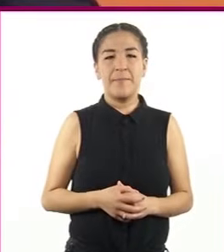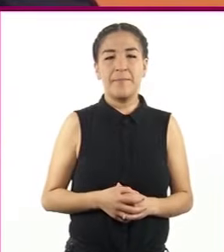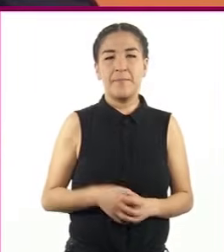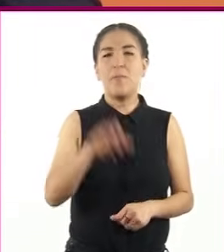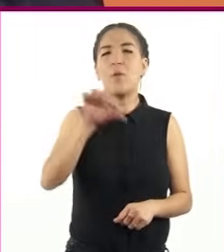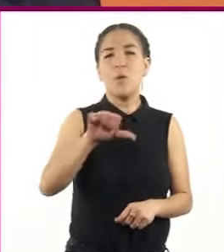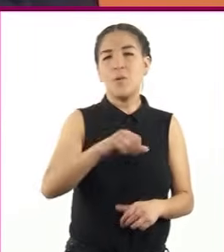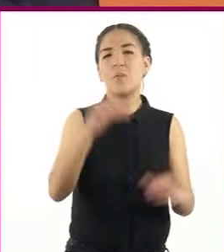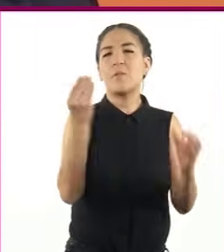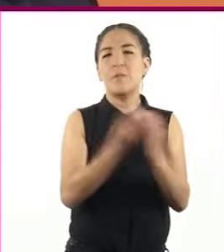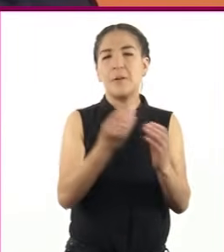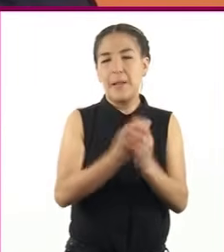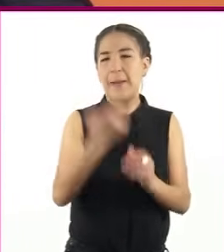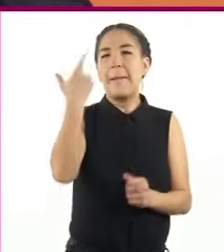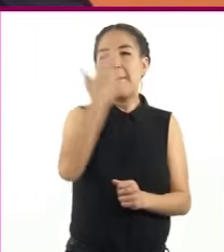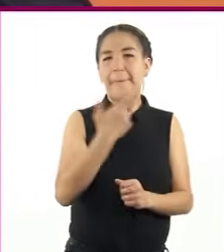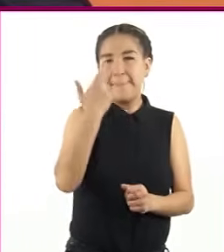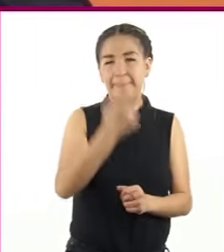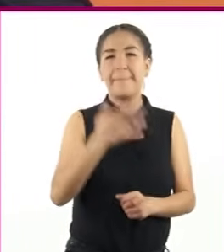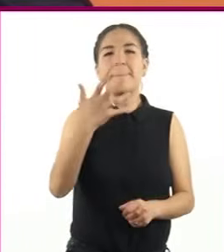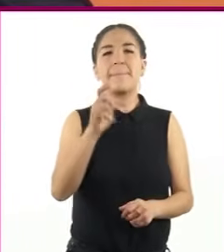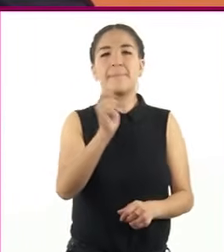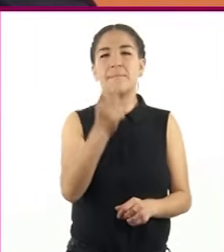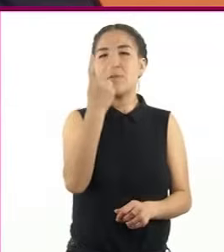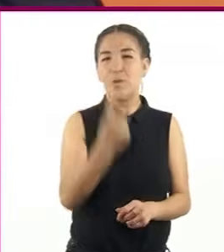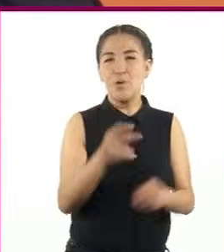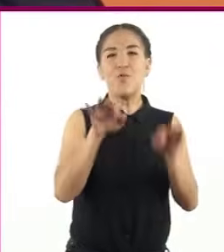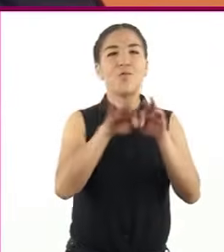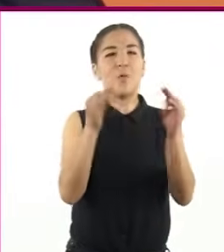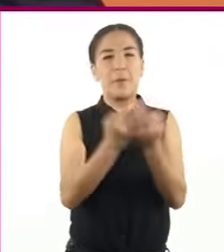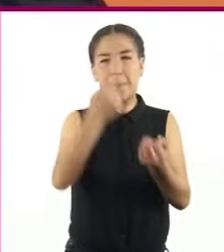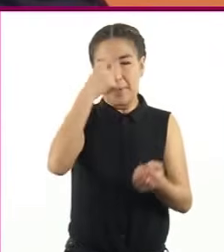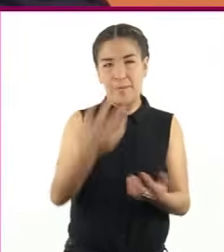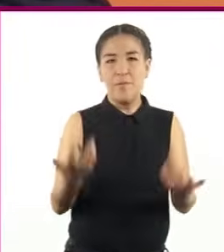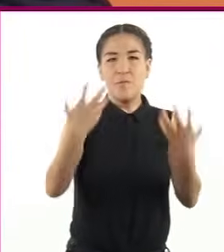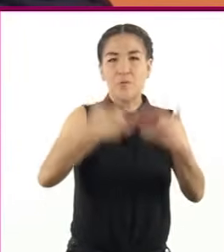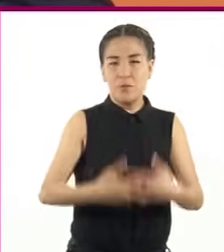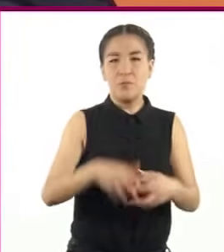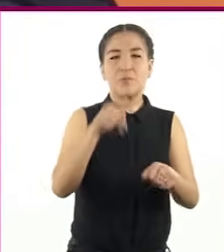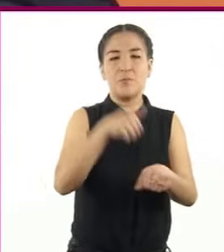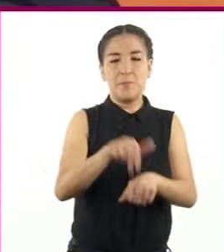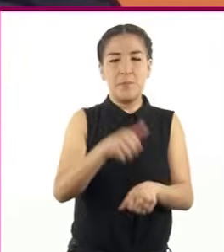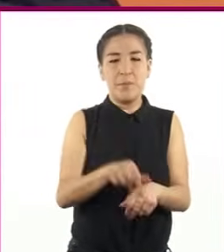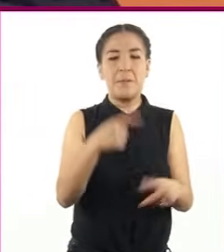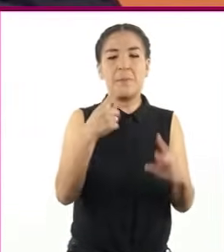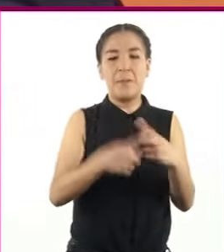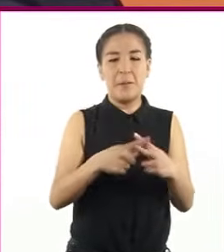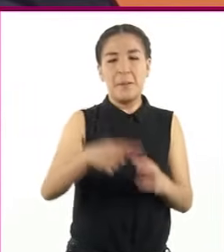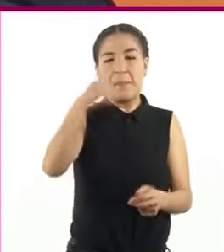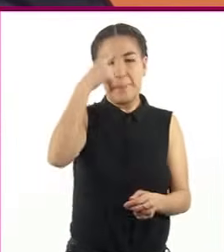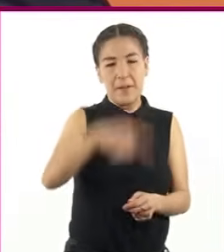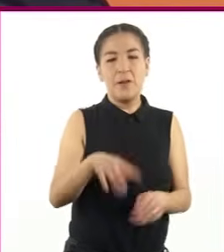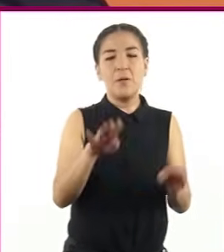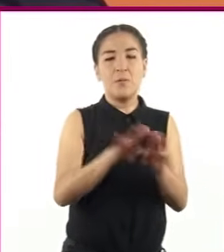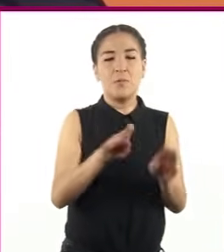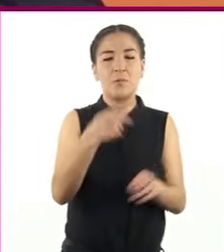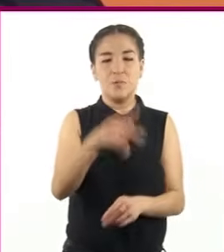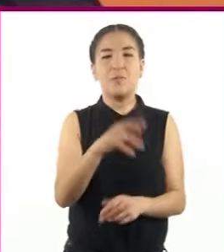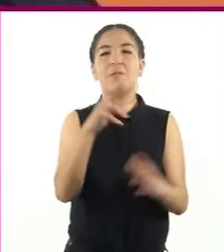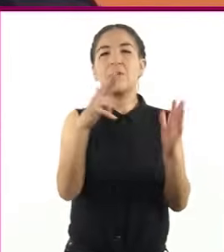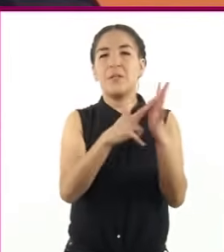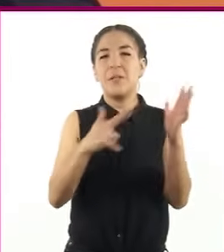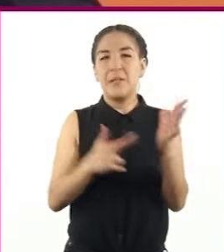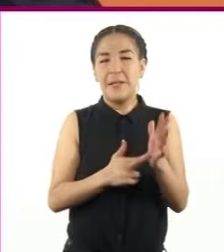En esta sesión revisaremos dos métodos que funcionan con sucesiones aritméticas para determinar su regla general